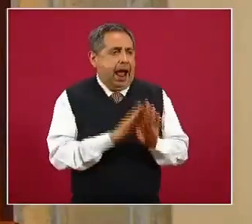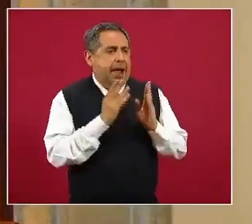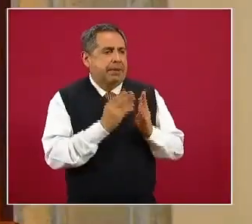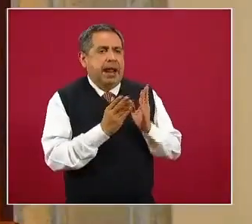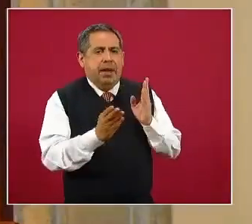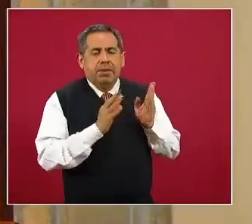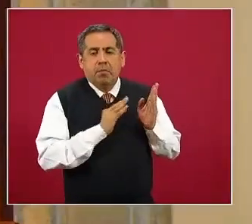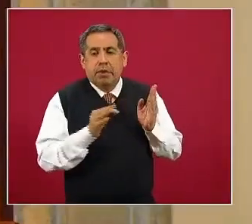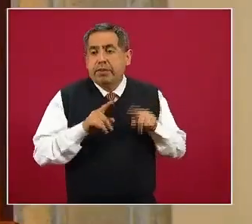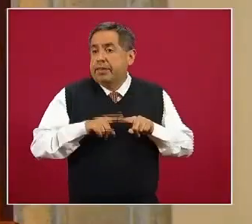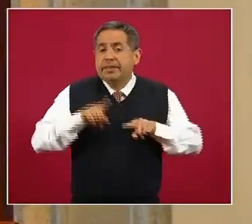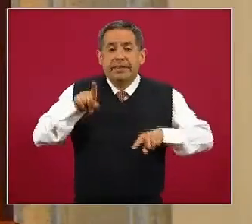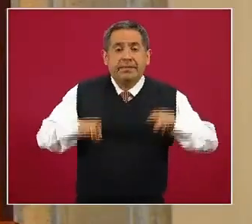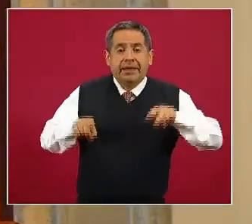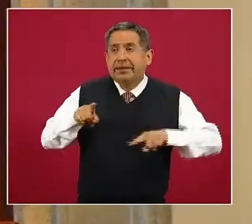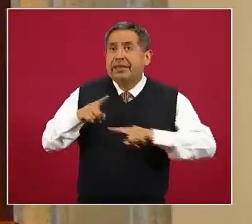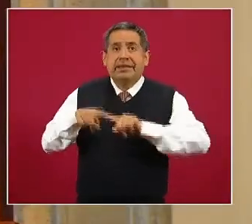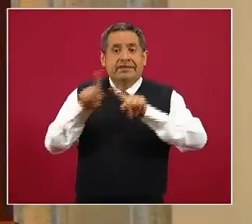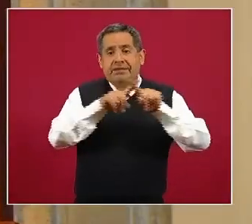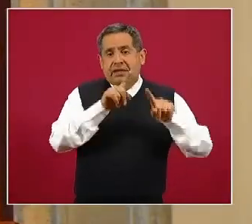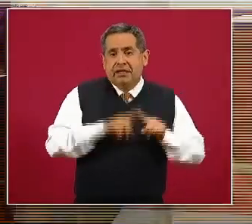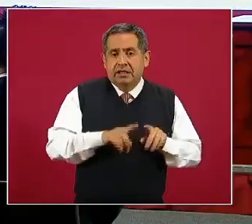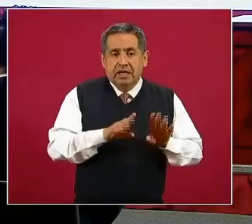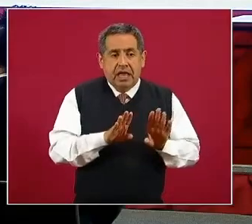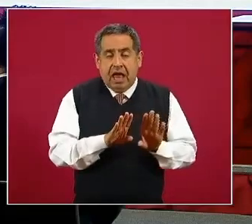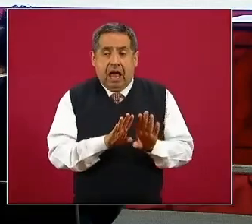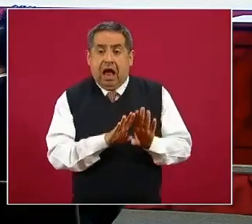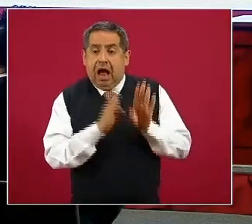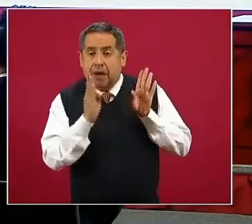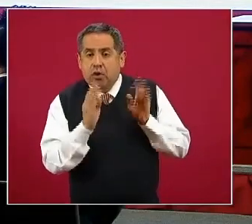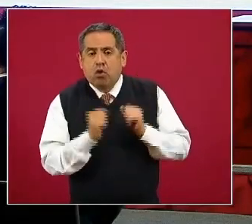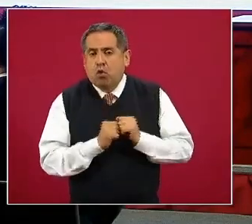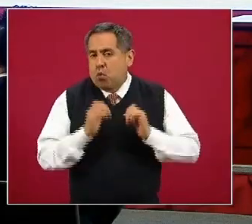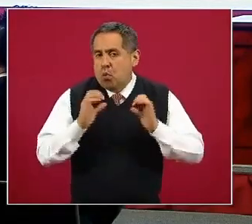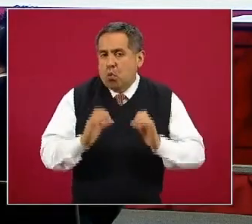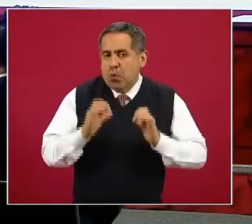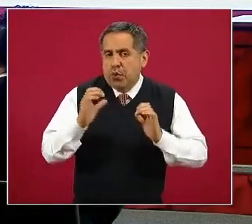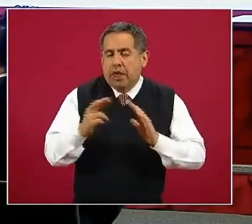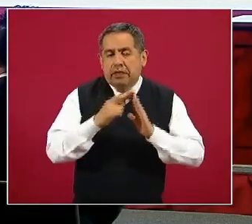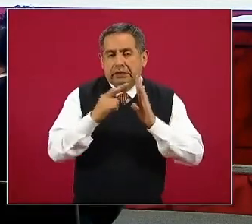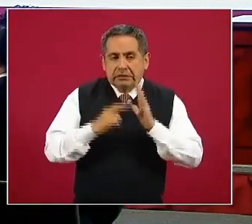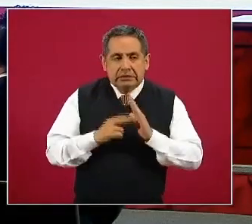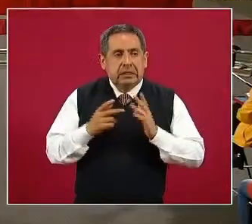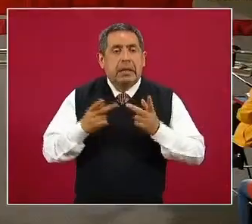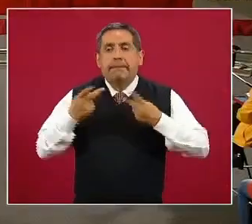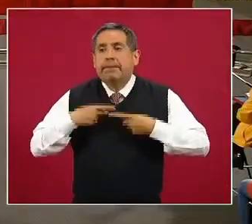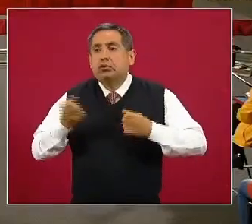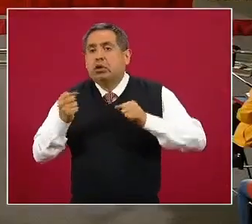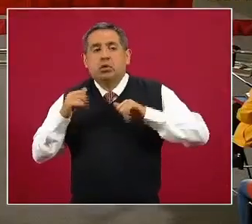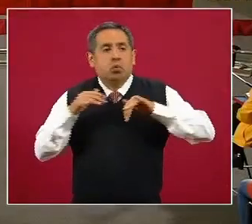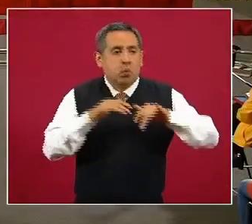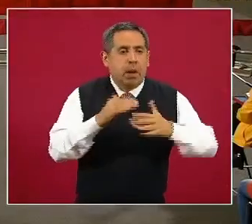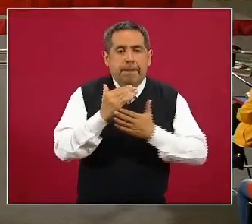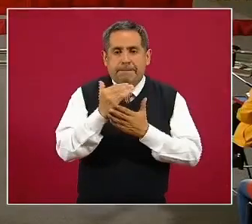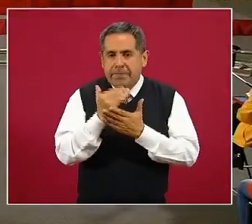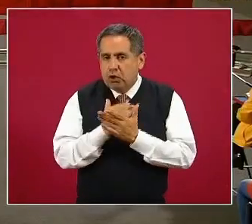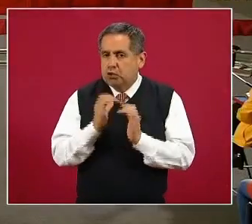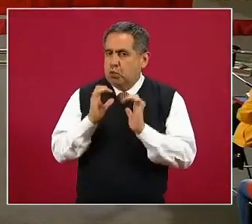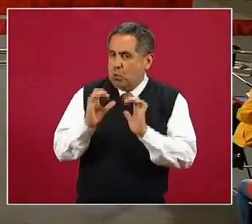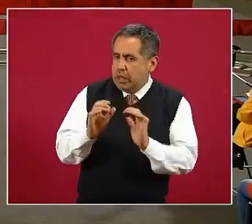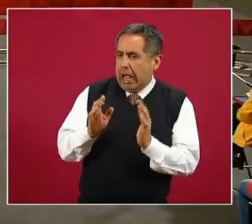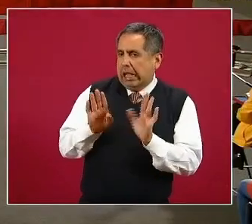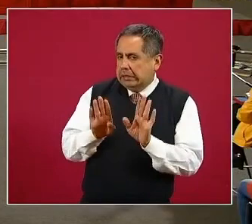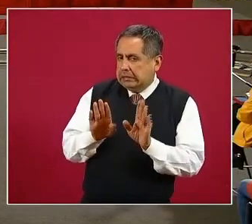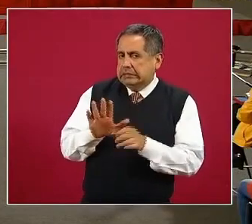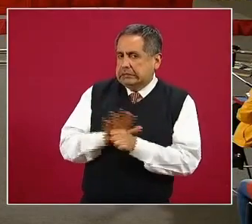no. Y las que se permite realizar se hace con toda la cautela en función del aforo, en función de la asistencia, en